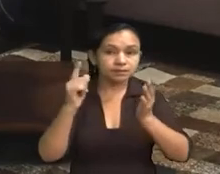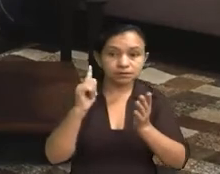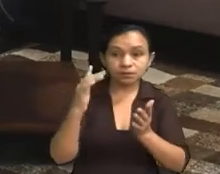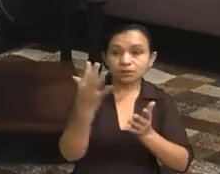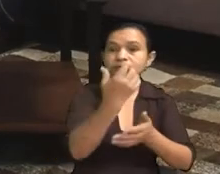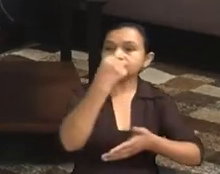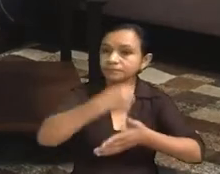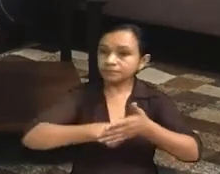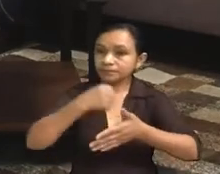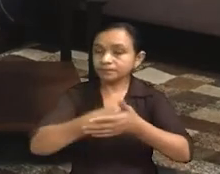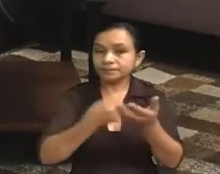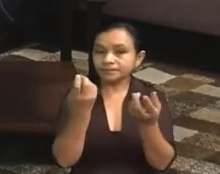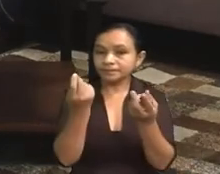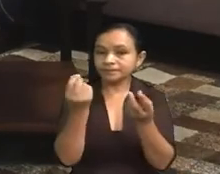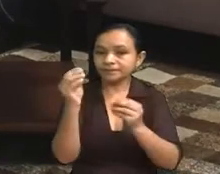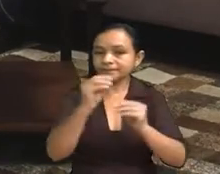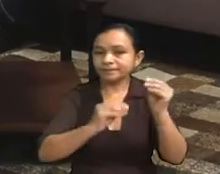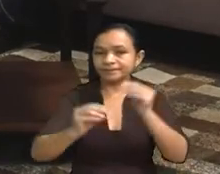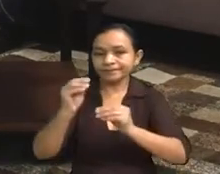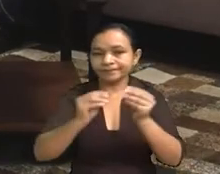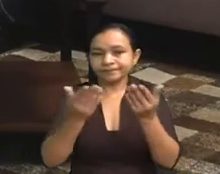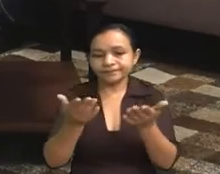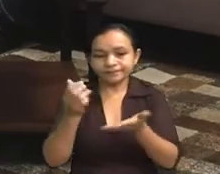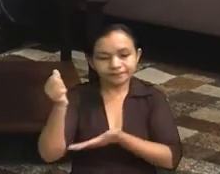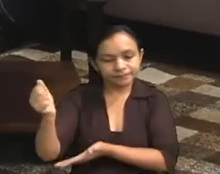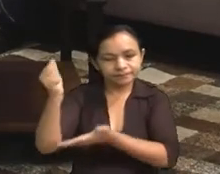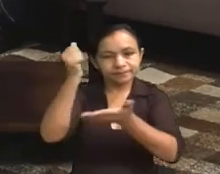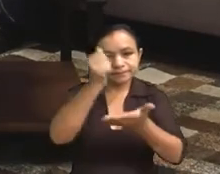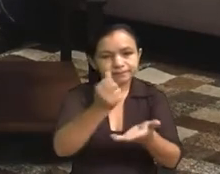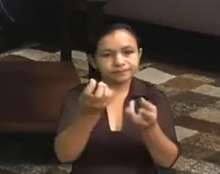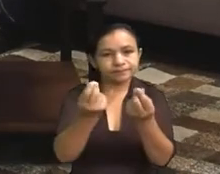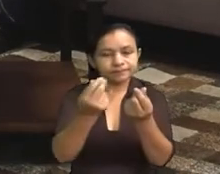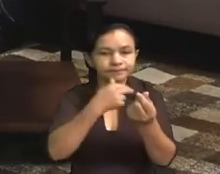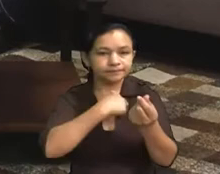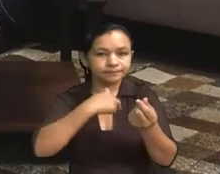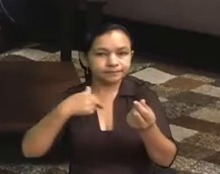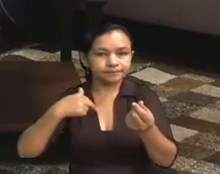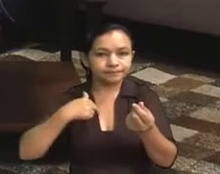de reactivación económica, porque la inversión pública genera,